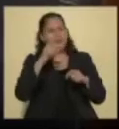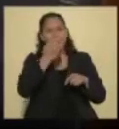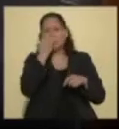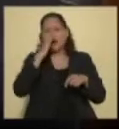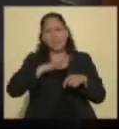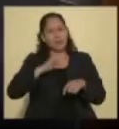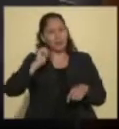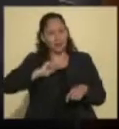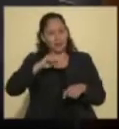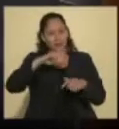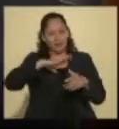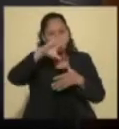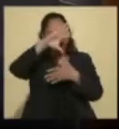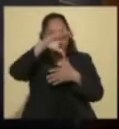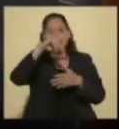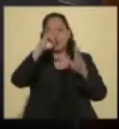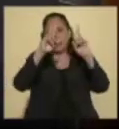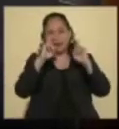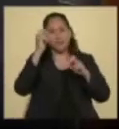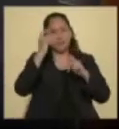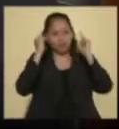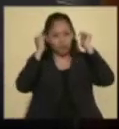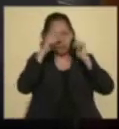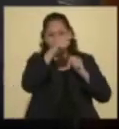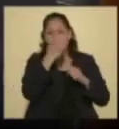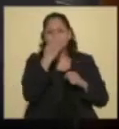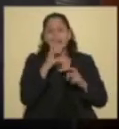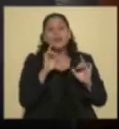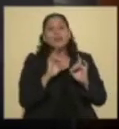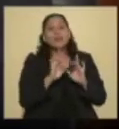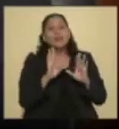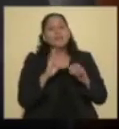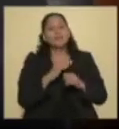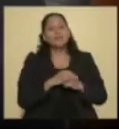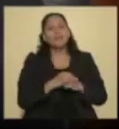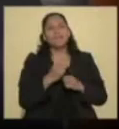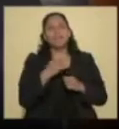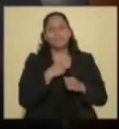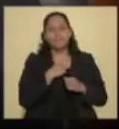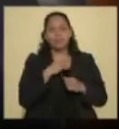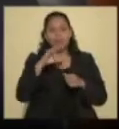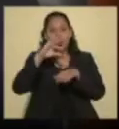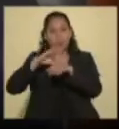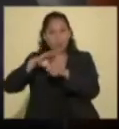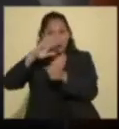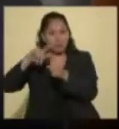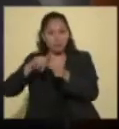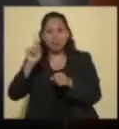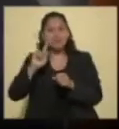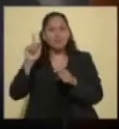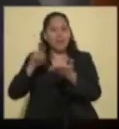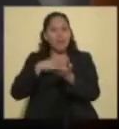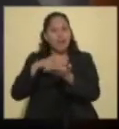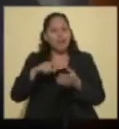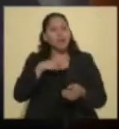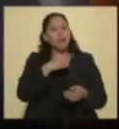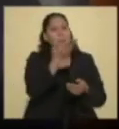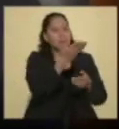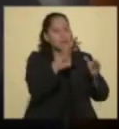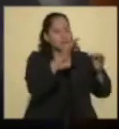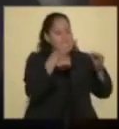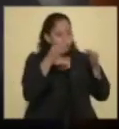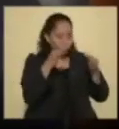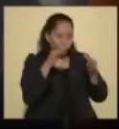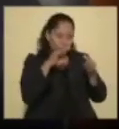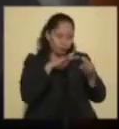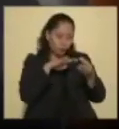de América Latina en materia turística. Sí. Y de pronto pido el folleto informativo y al